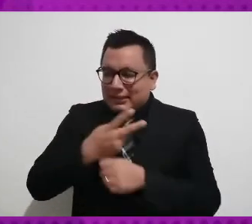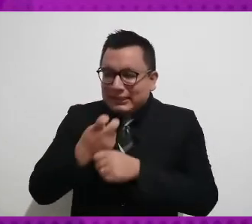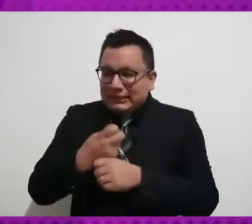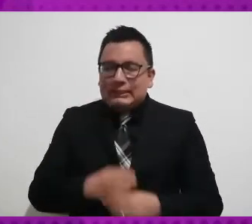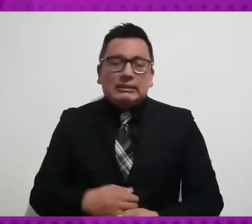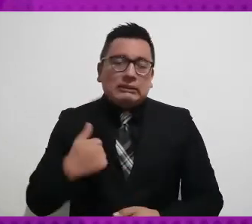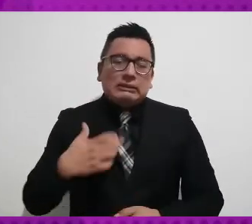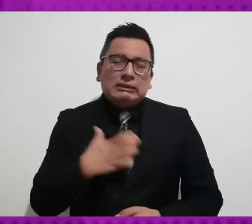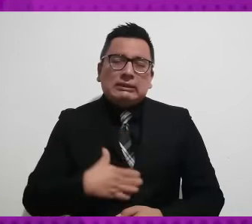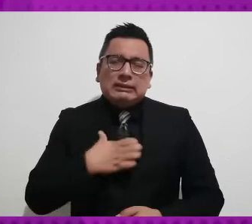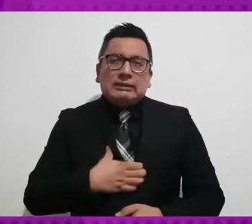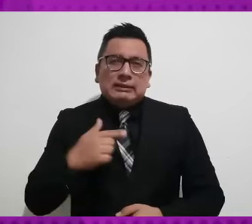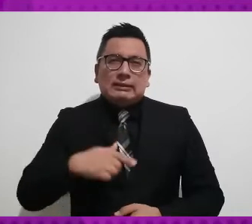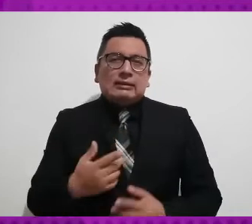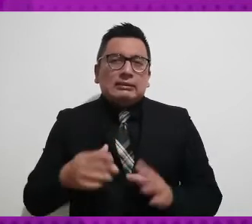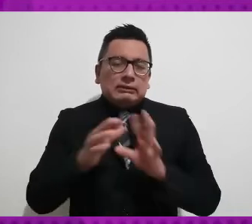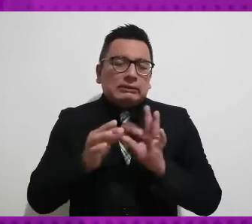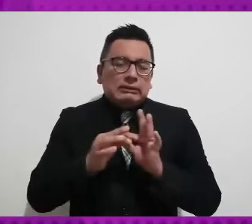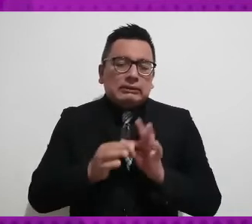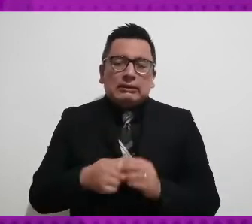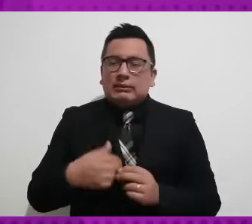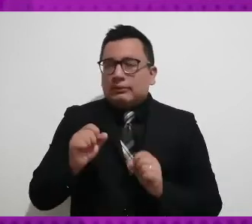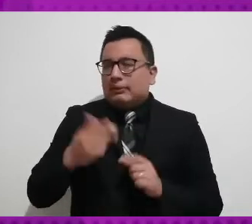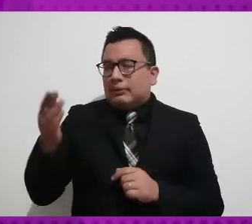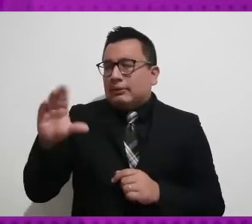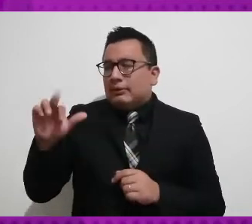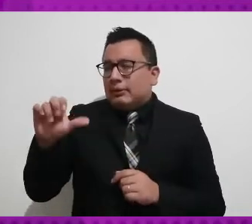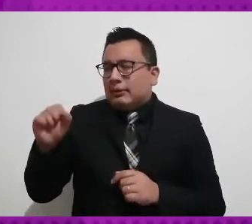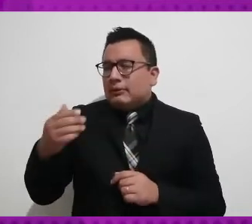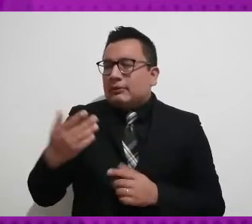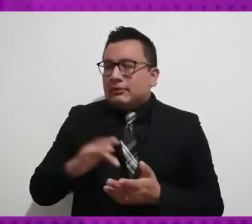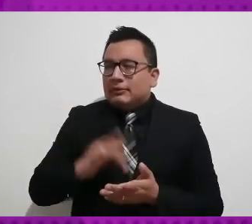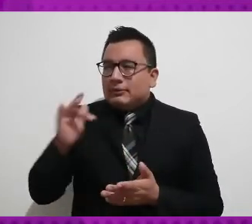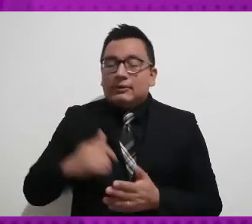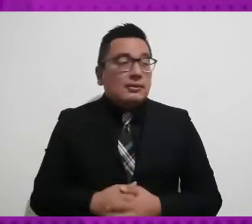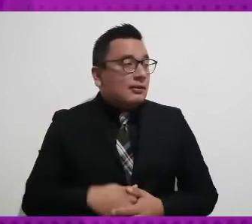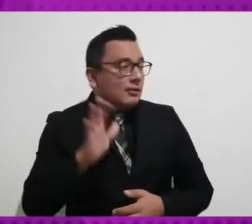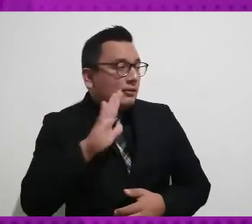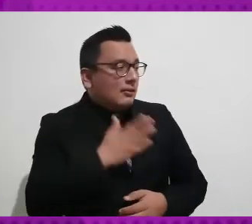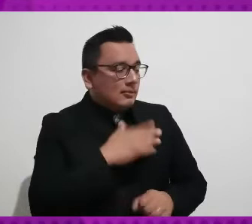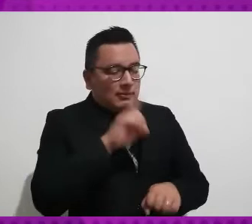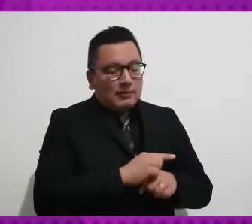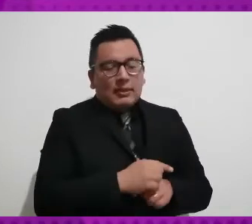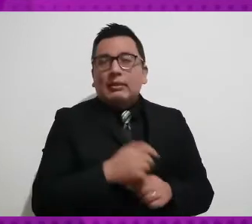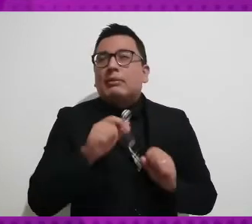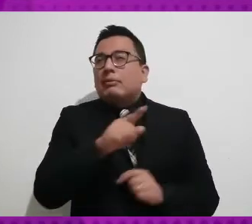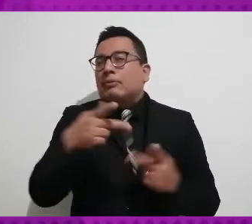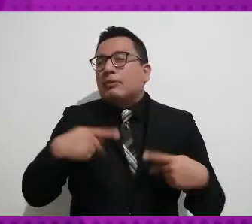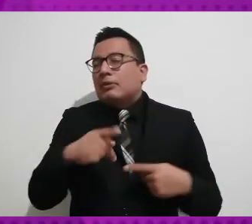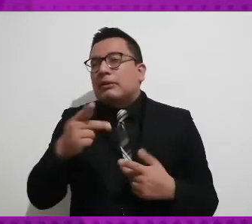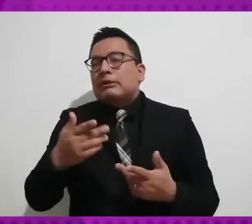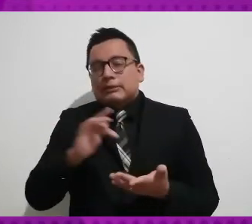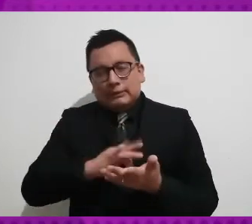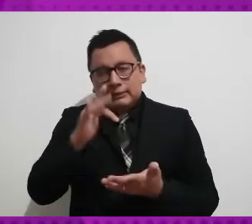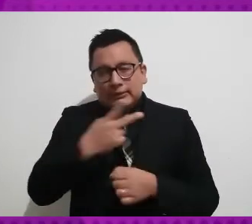platicando de temas importantes. Igual a Carlos, ¿qué tal? Muy buenos días para todos. ¿Qué tal, Gustavo? Jessica, buen día al auditorio. Gracias